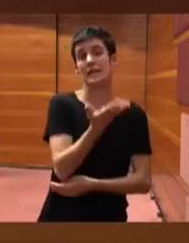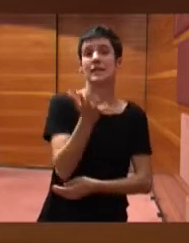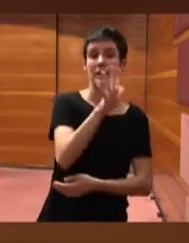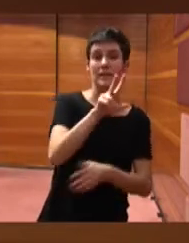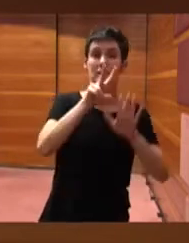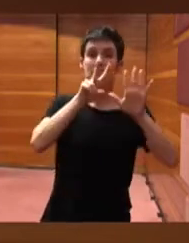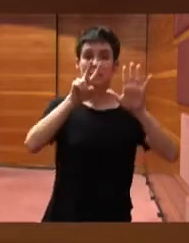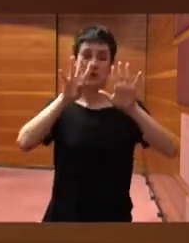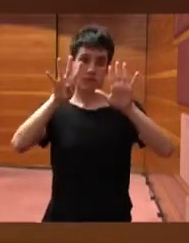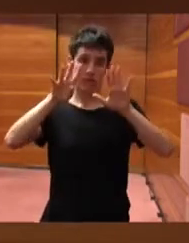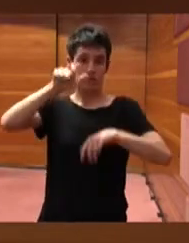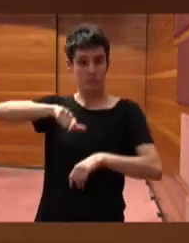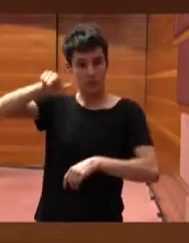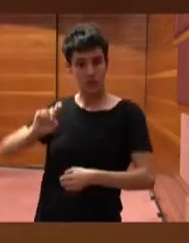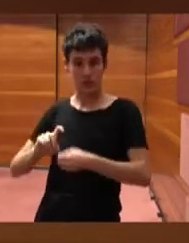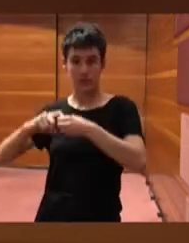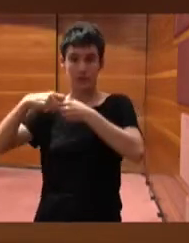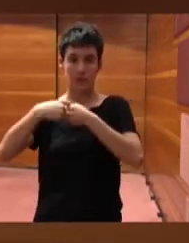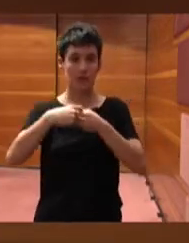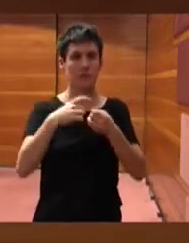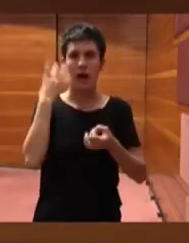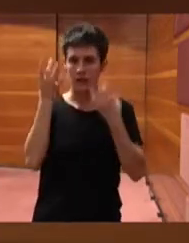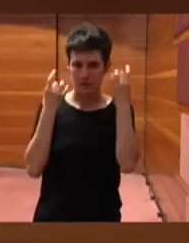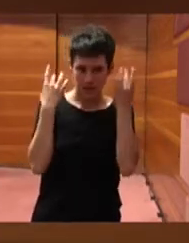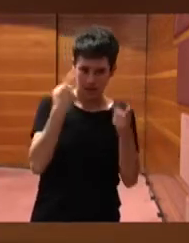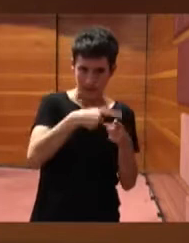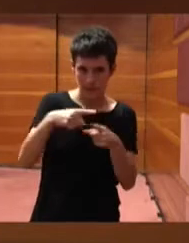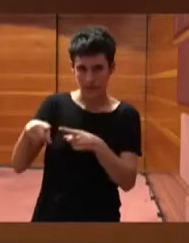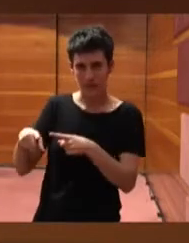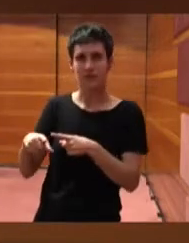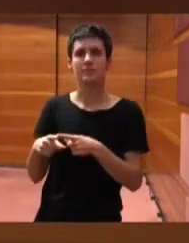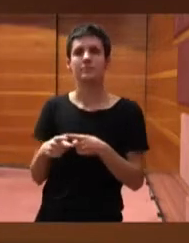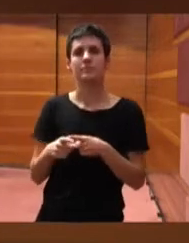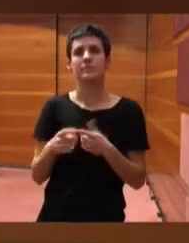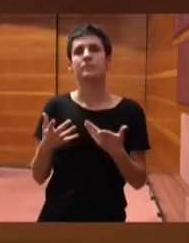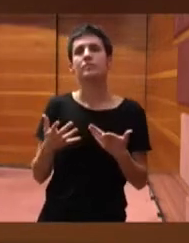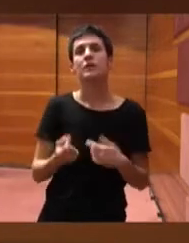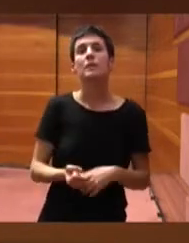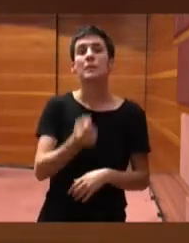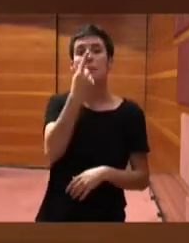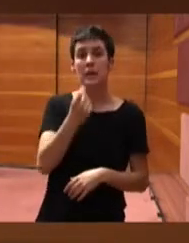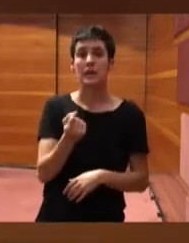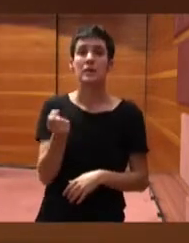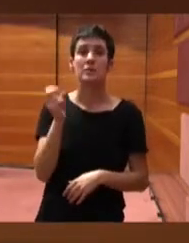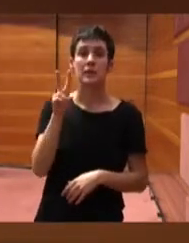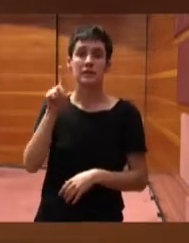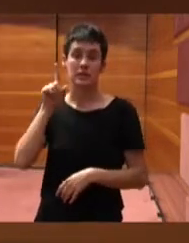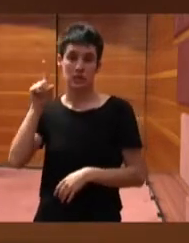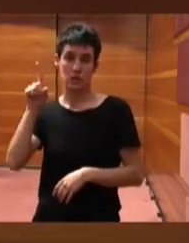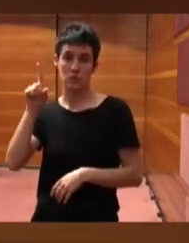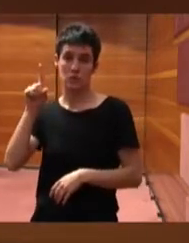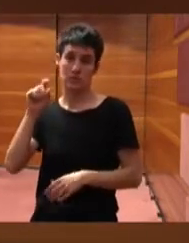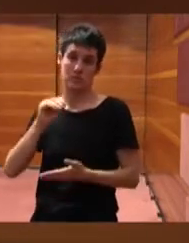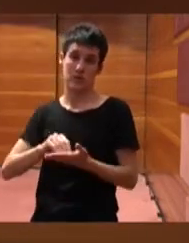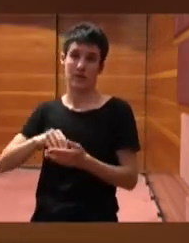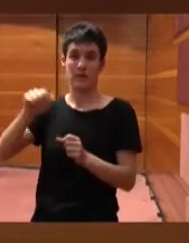579 personas han participado en las diferentes actividades que se han organizado. Ha habido 1.021 reproducciones de los